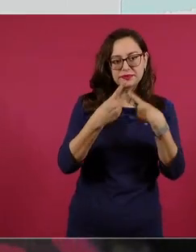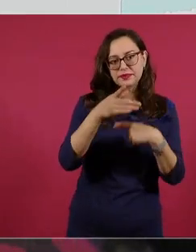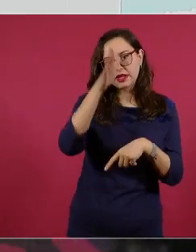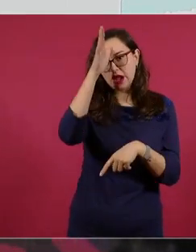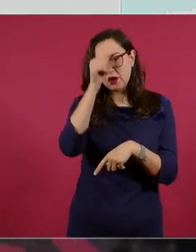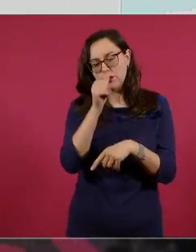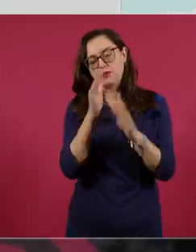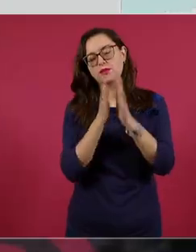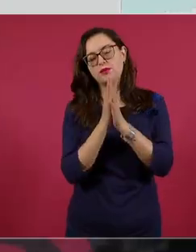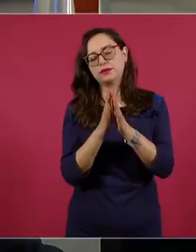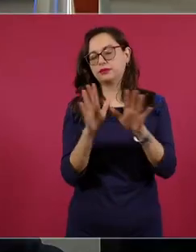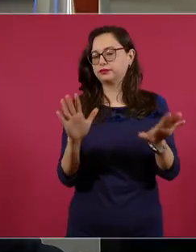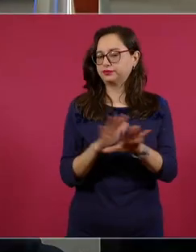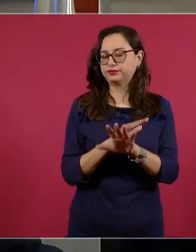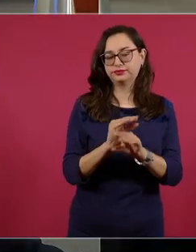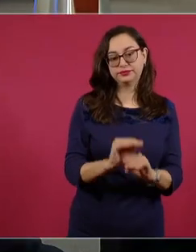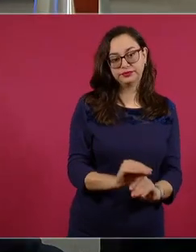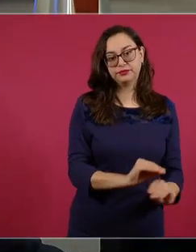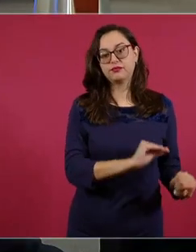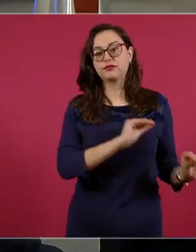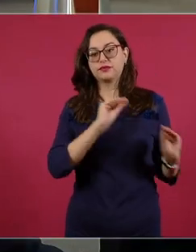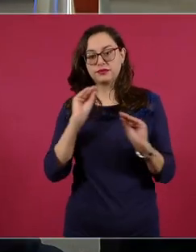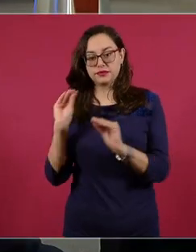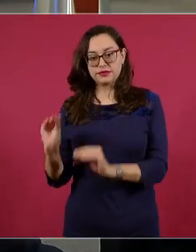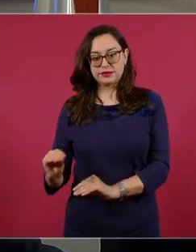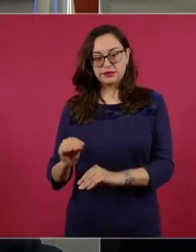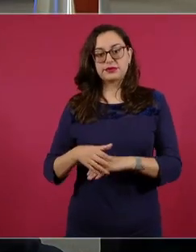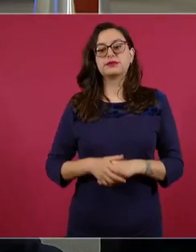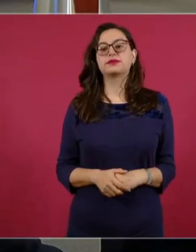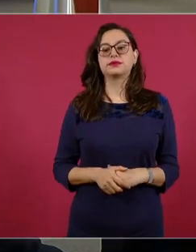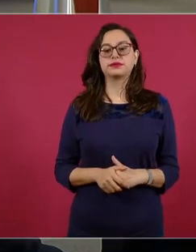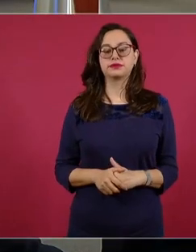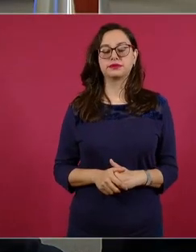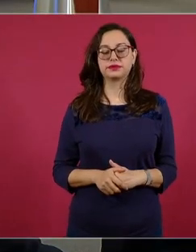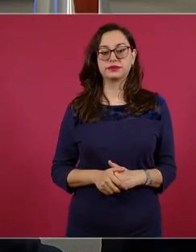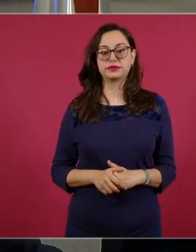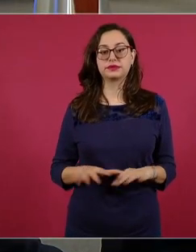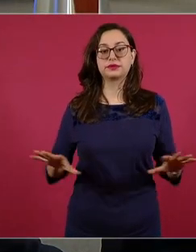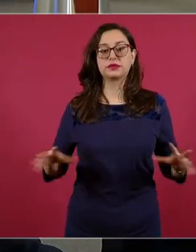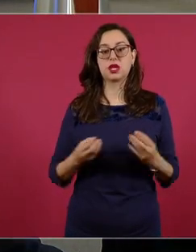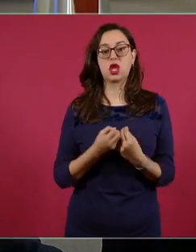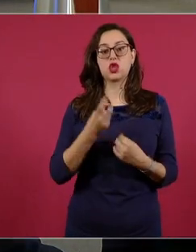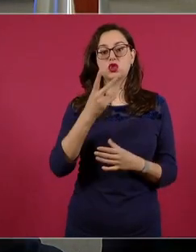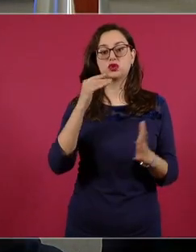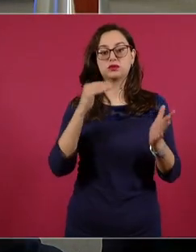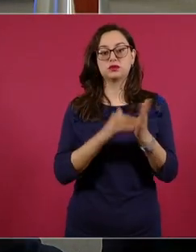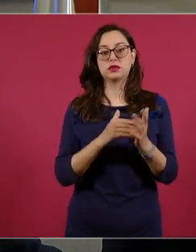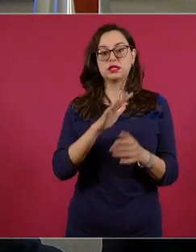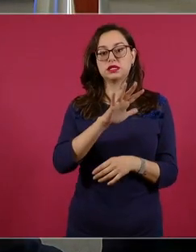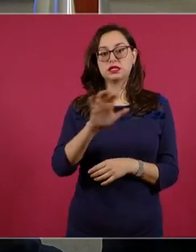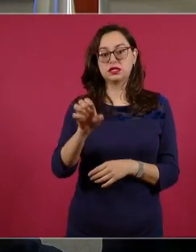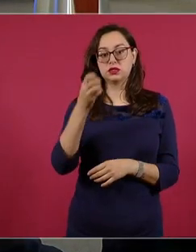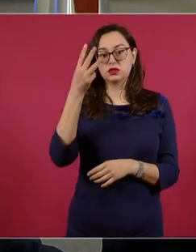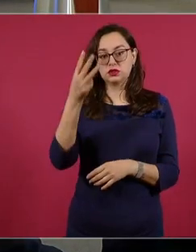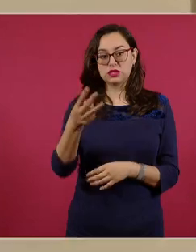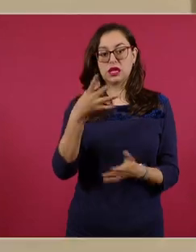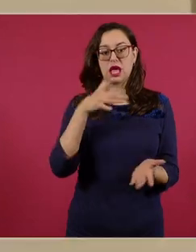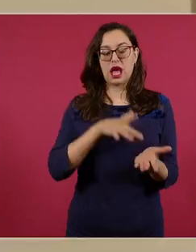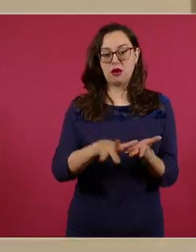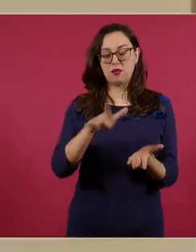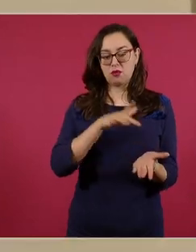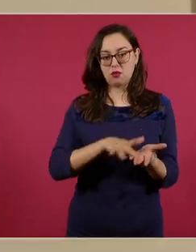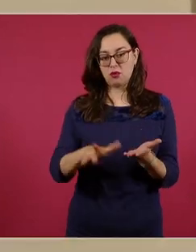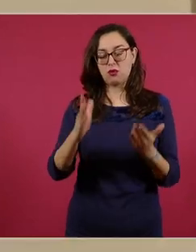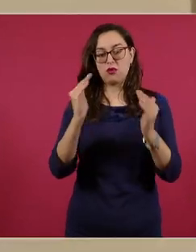estos espacios y ya se están también reubicando. Y en total, 2,503 apoyos de